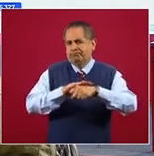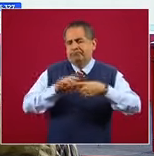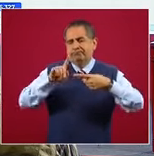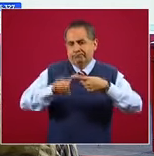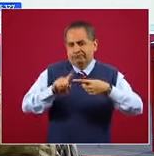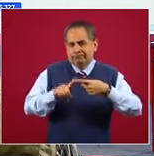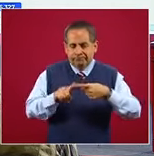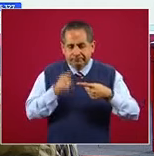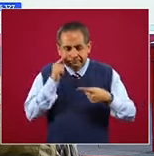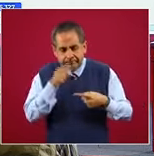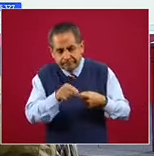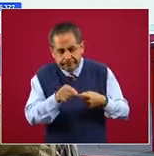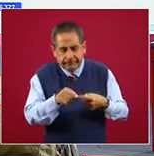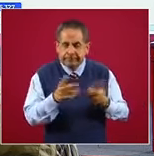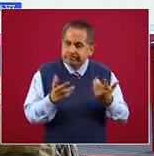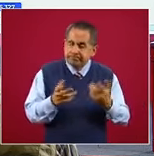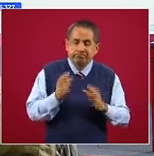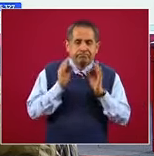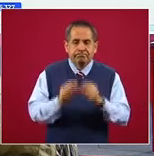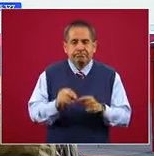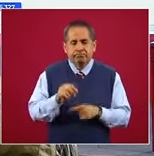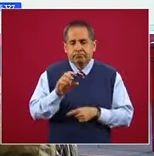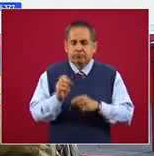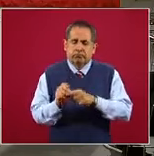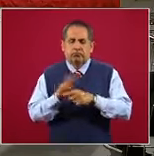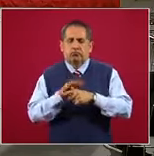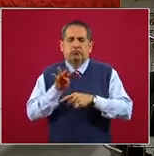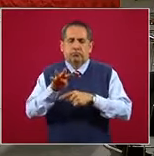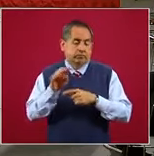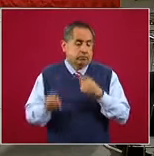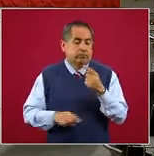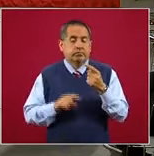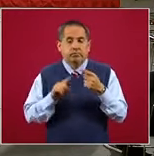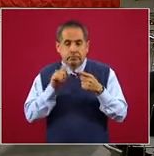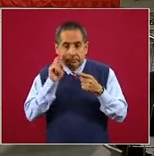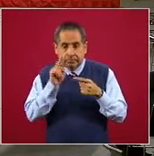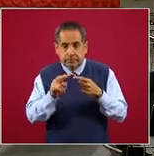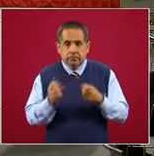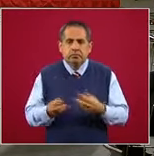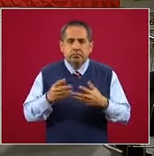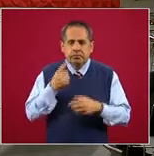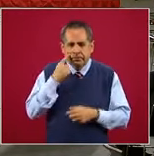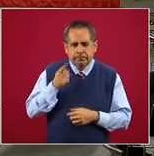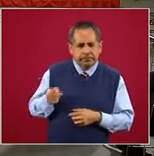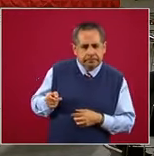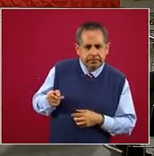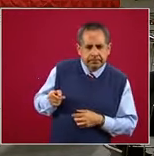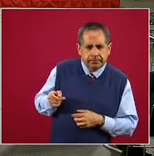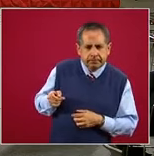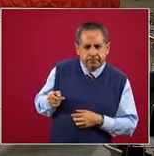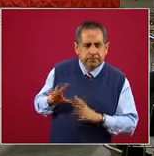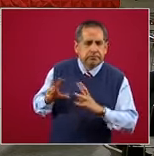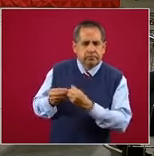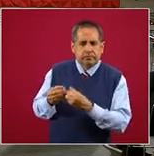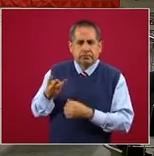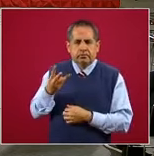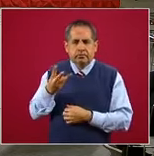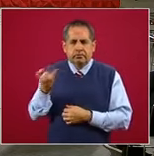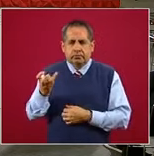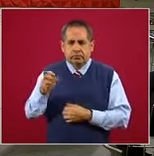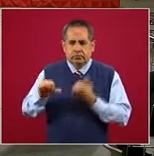de SARS-CoV-2, por lo tanto se confirmaron para COVID-19, y las vemos aquí representadas el número acumulado,